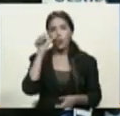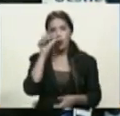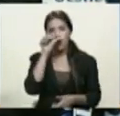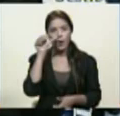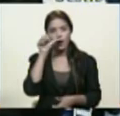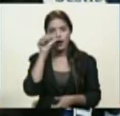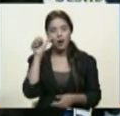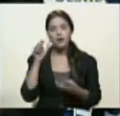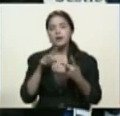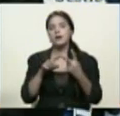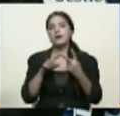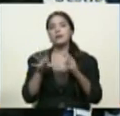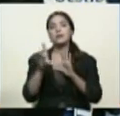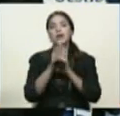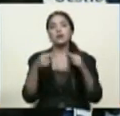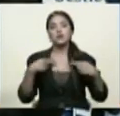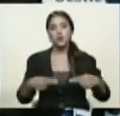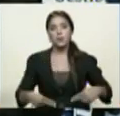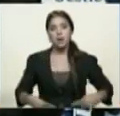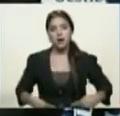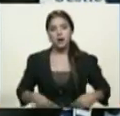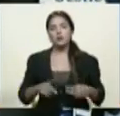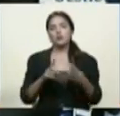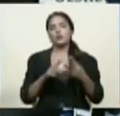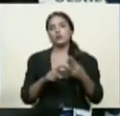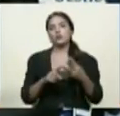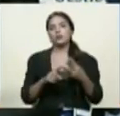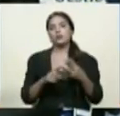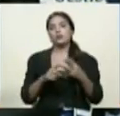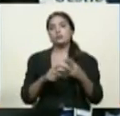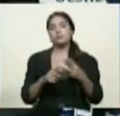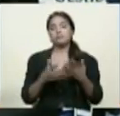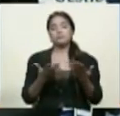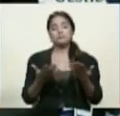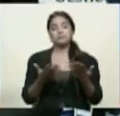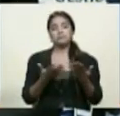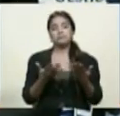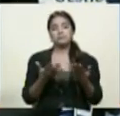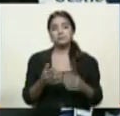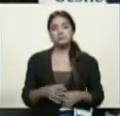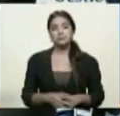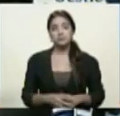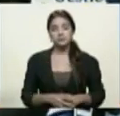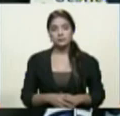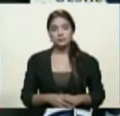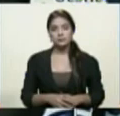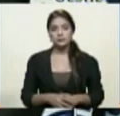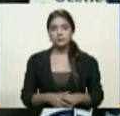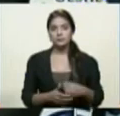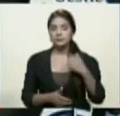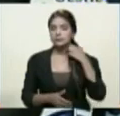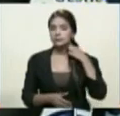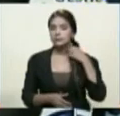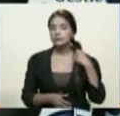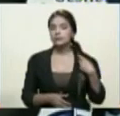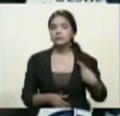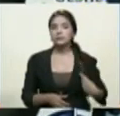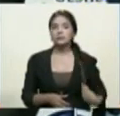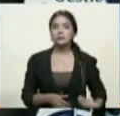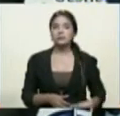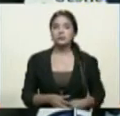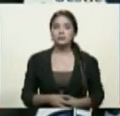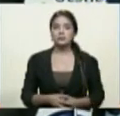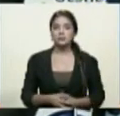casos de derechos humanos la negligencia la impericia el dolor